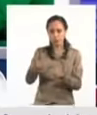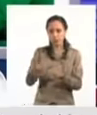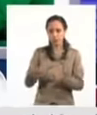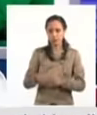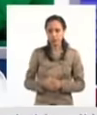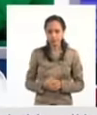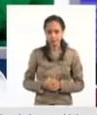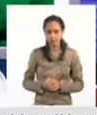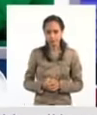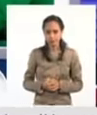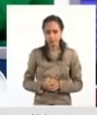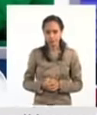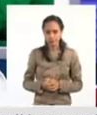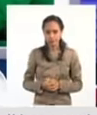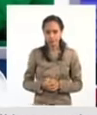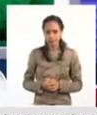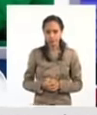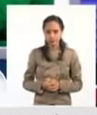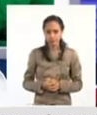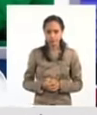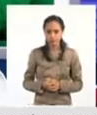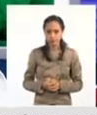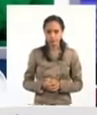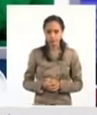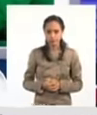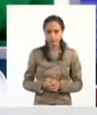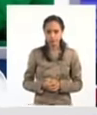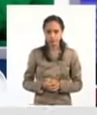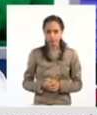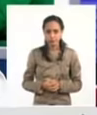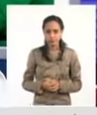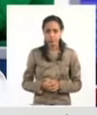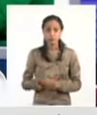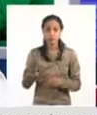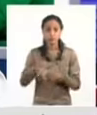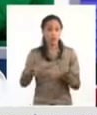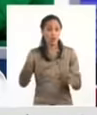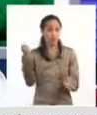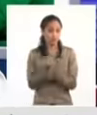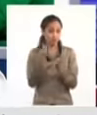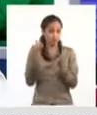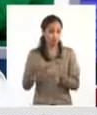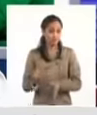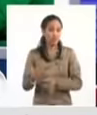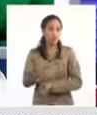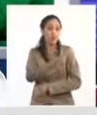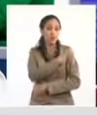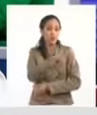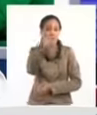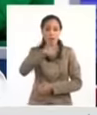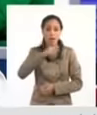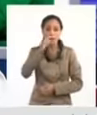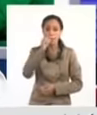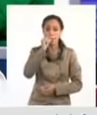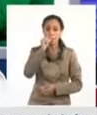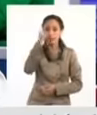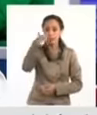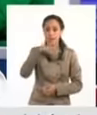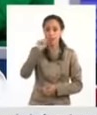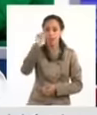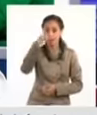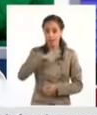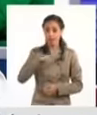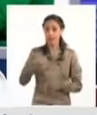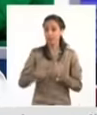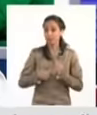la certificación de nuestra ya vacuna Abdala, que indiscutiblemente presentó